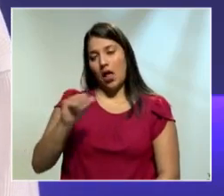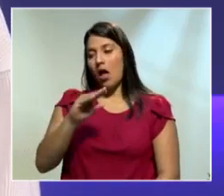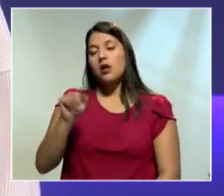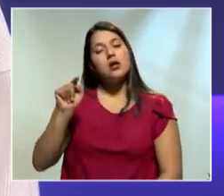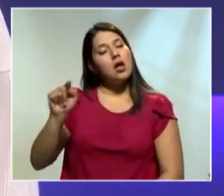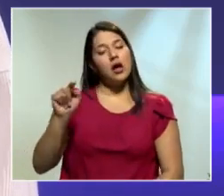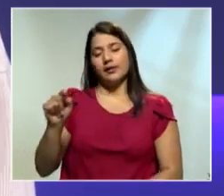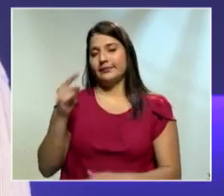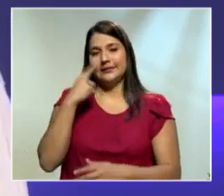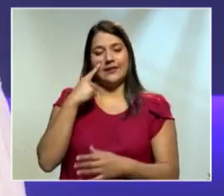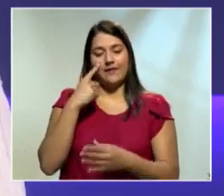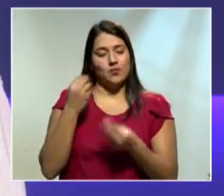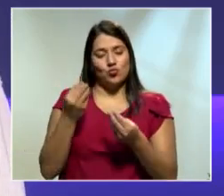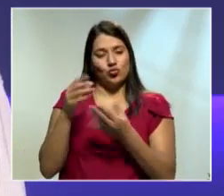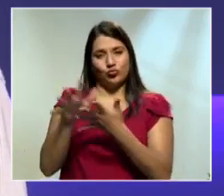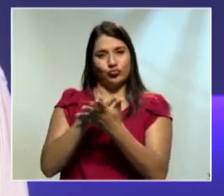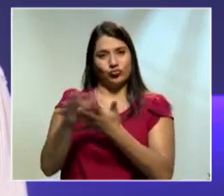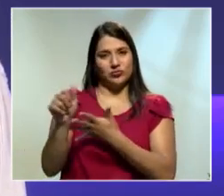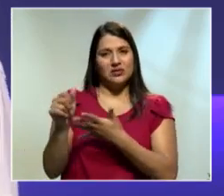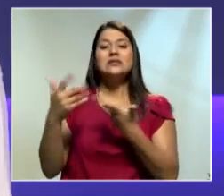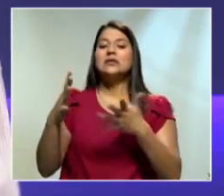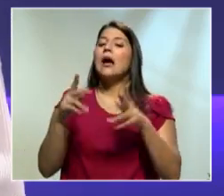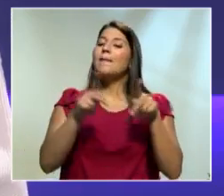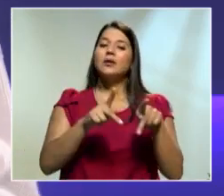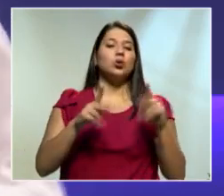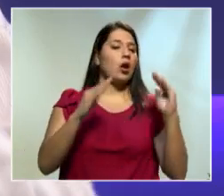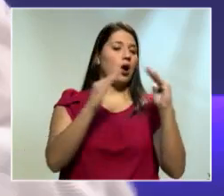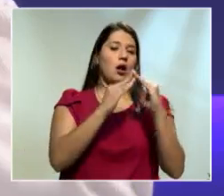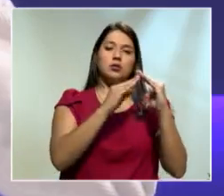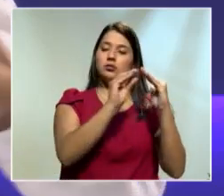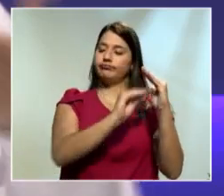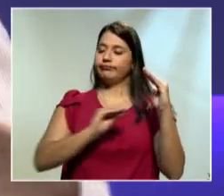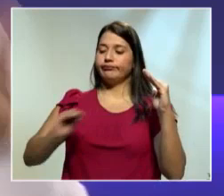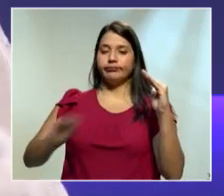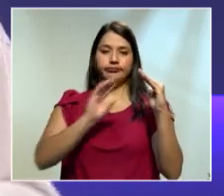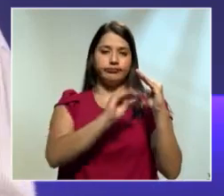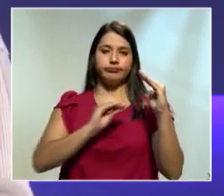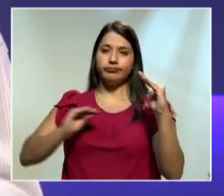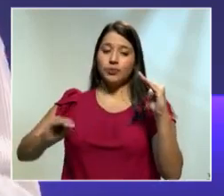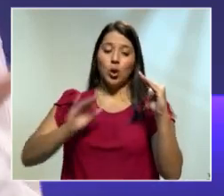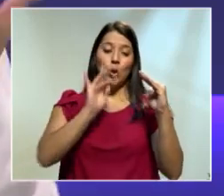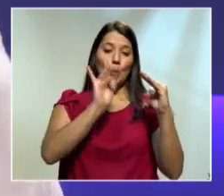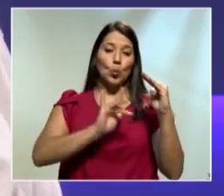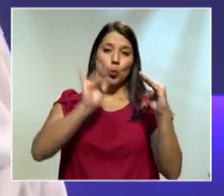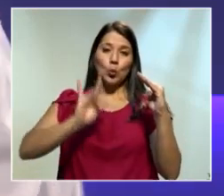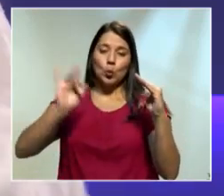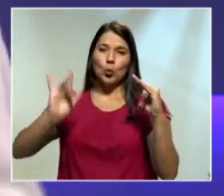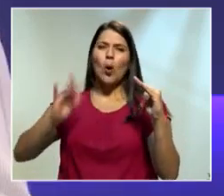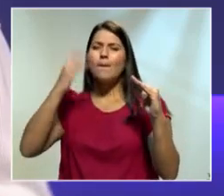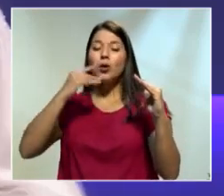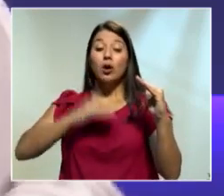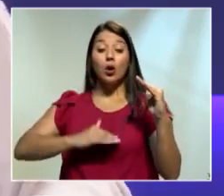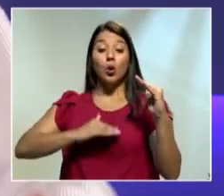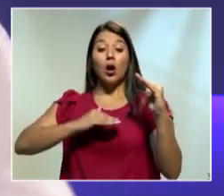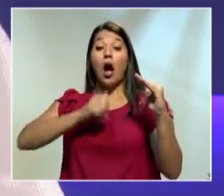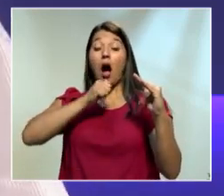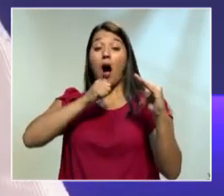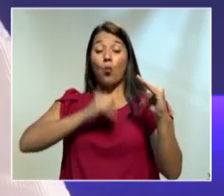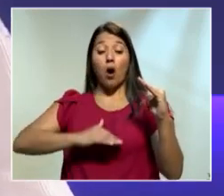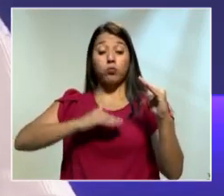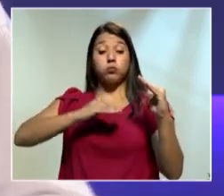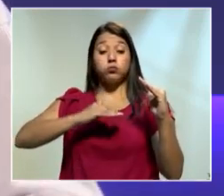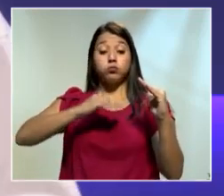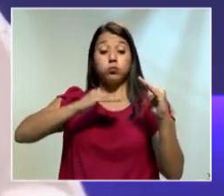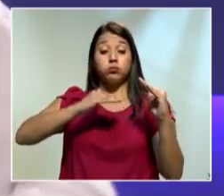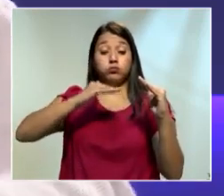Ya las personas han tenido que ir dejando como la costa, y ya algunas personas que han vivido ahí pues no pueden generar como ese desapego con